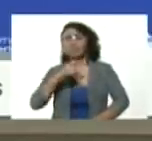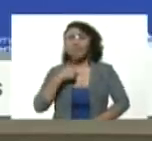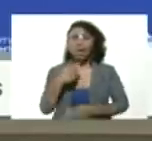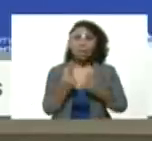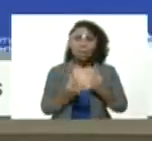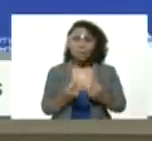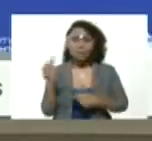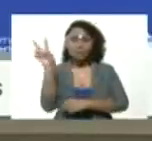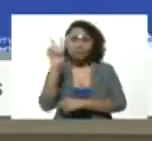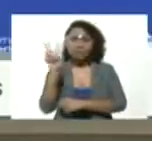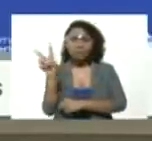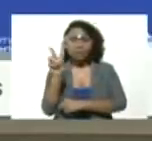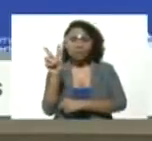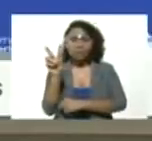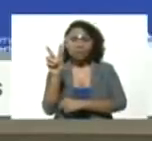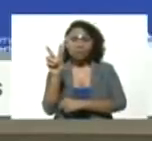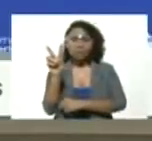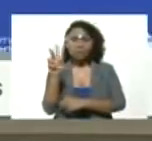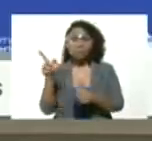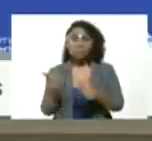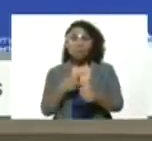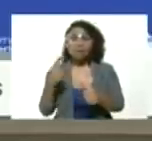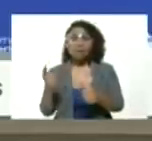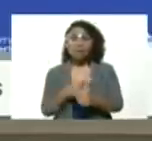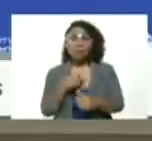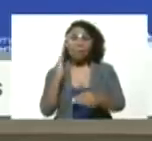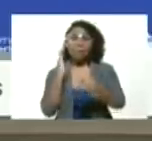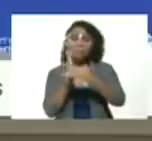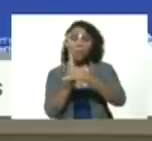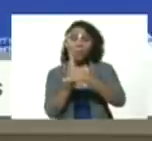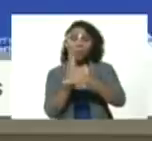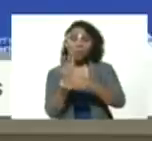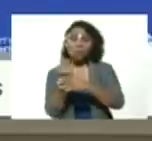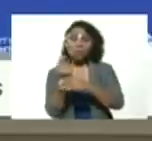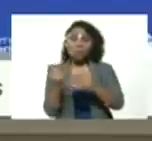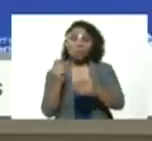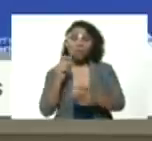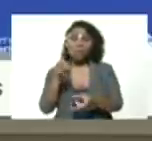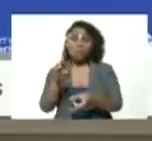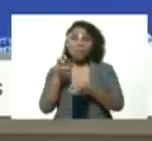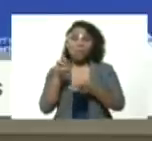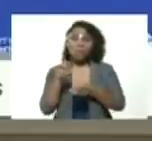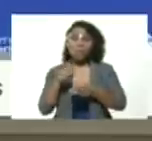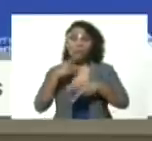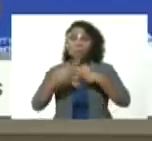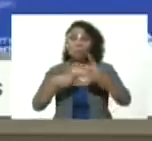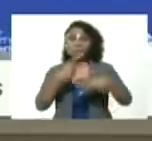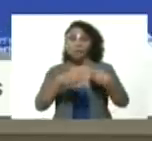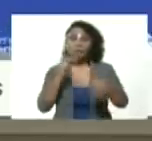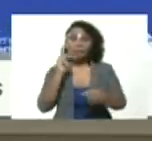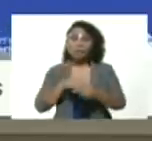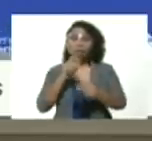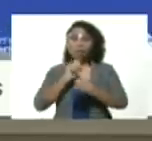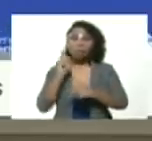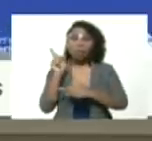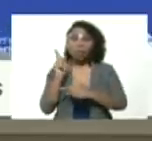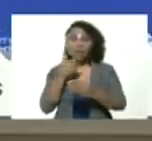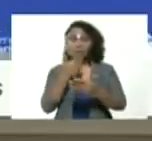economía venezolana, principalmente a limitar los ingresos de la producción de petróleo. Aquí está muy